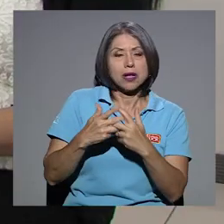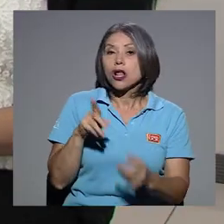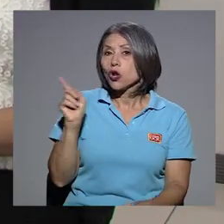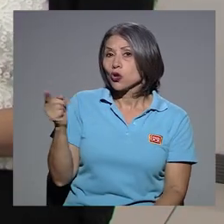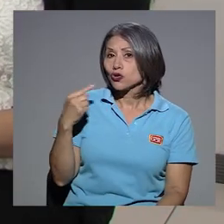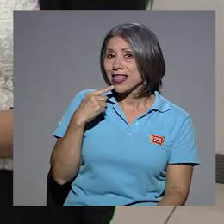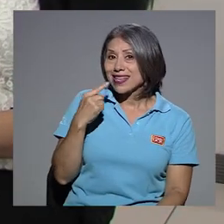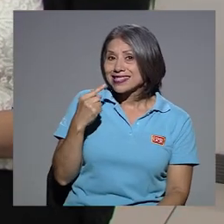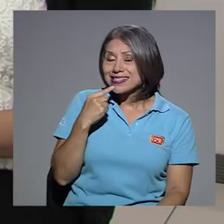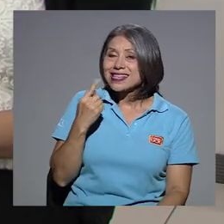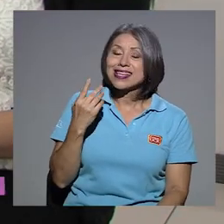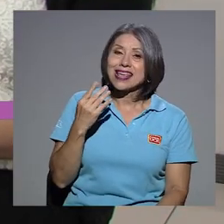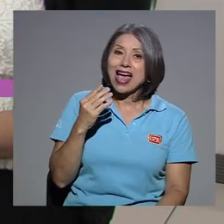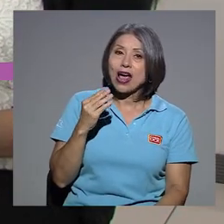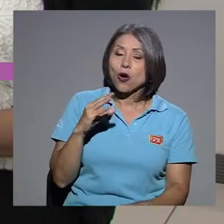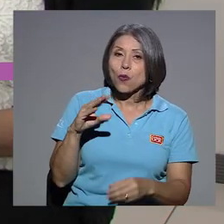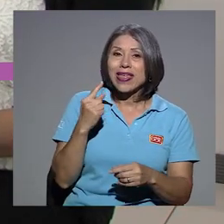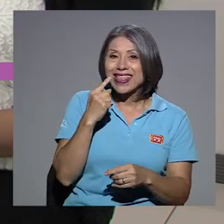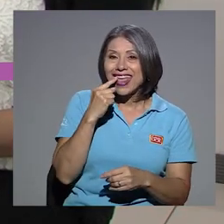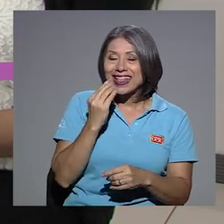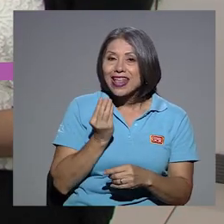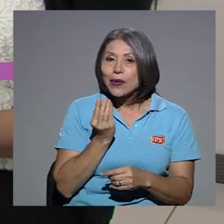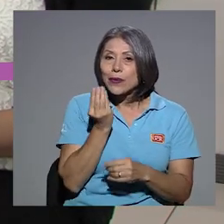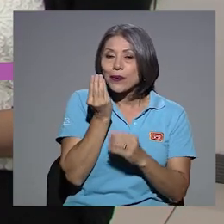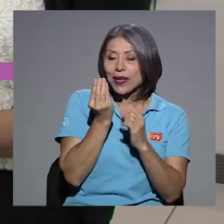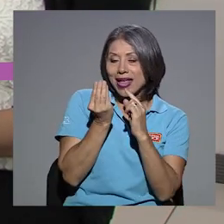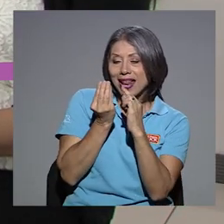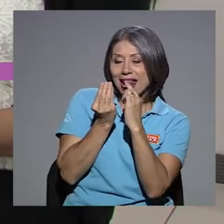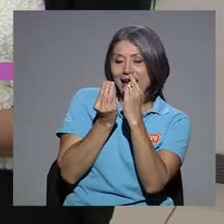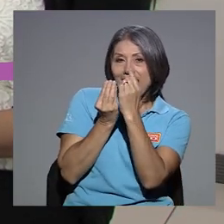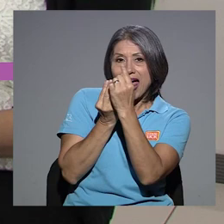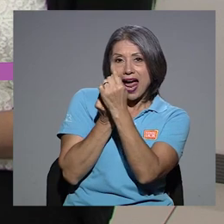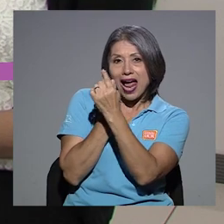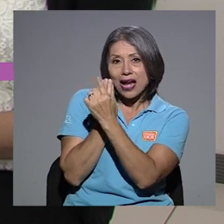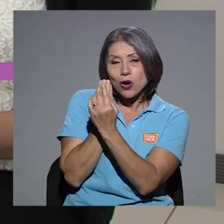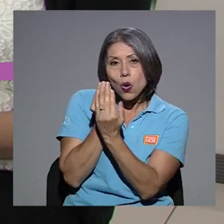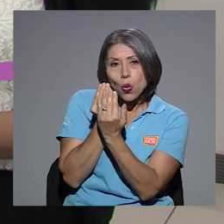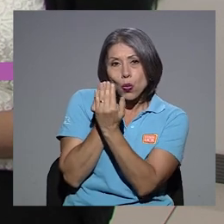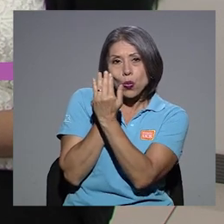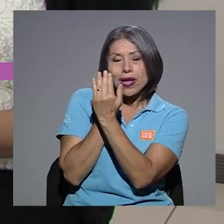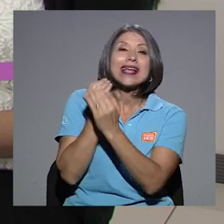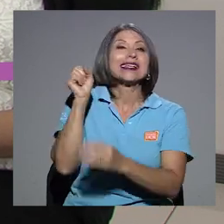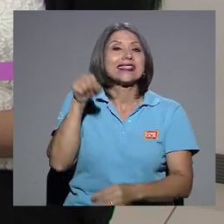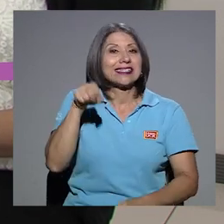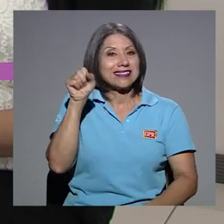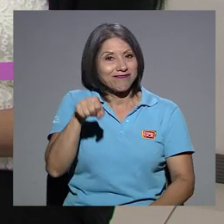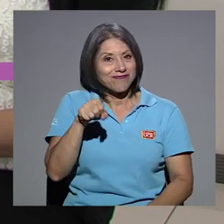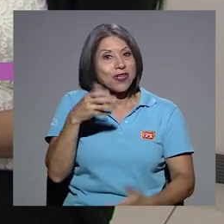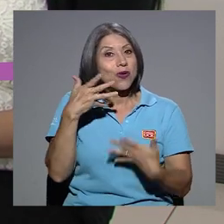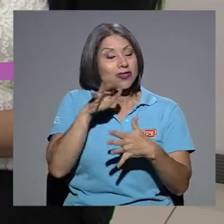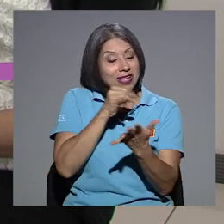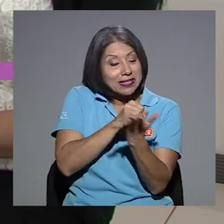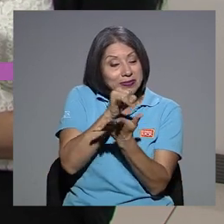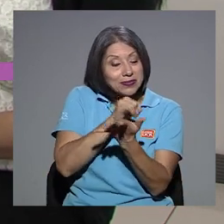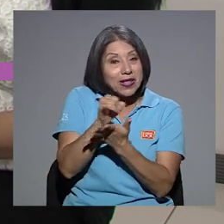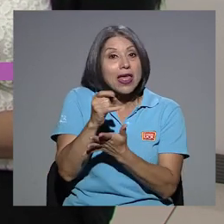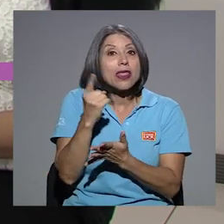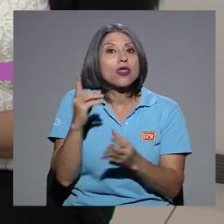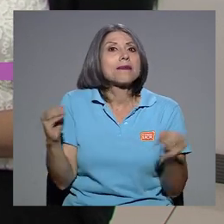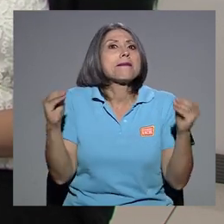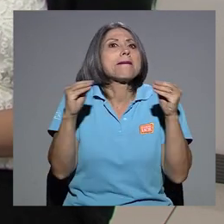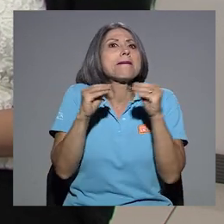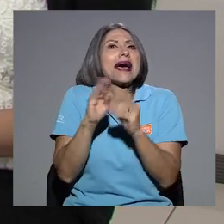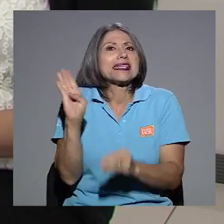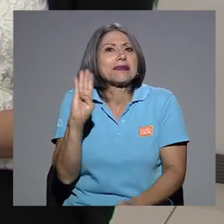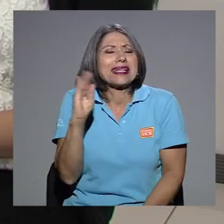digamos ese arco. Sí. Este es el que es. En el estudio se vio que la zona donde más se acumula placa bacteriana